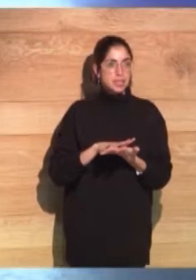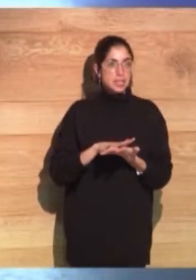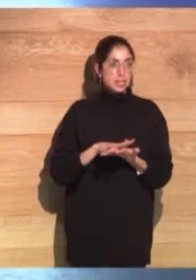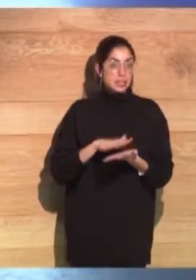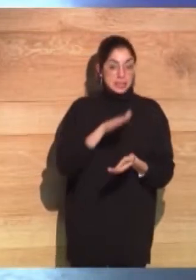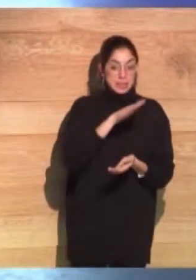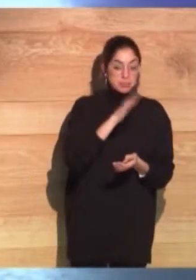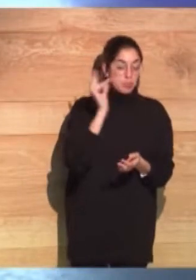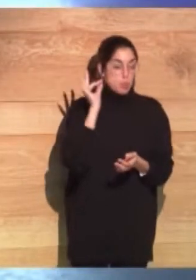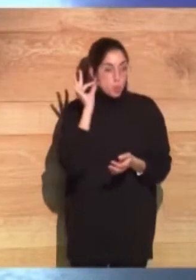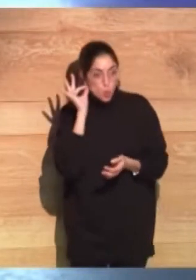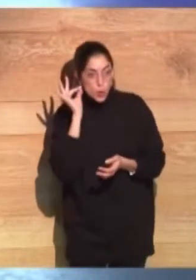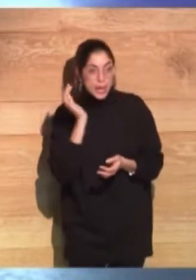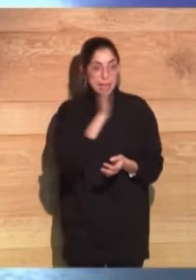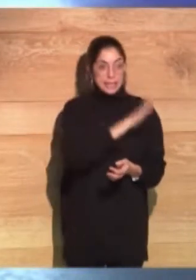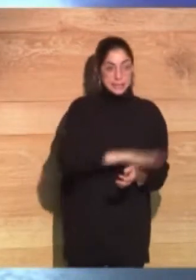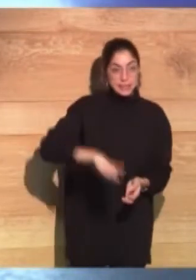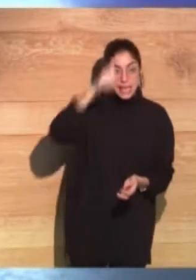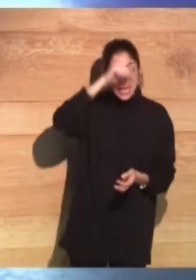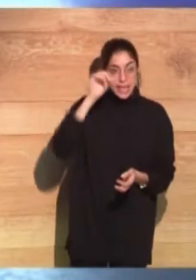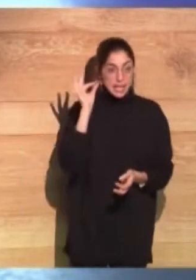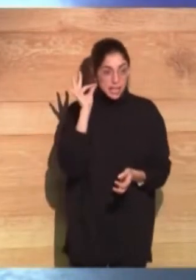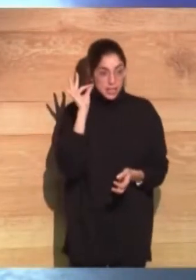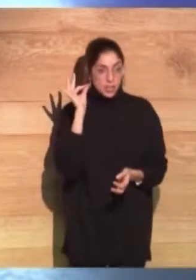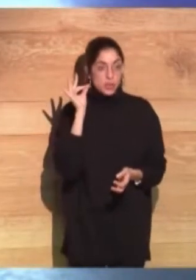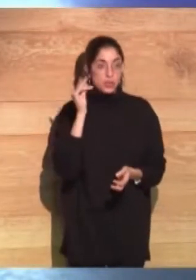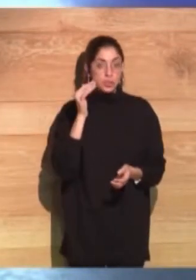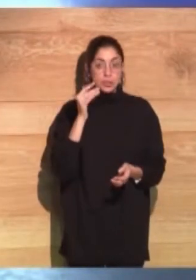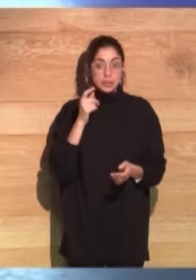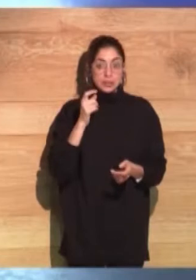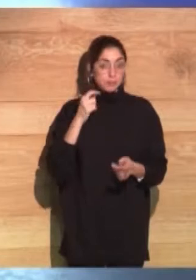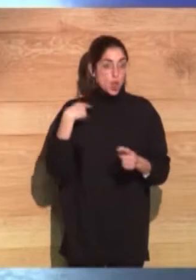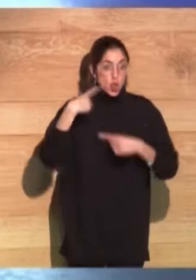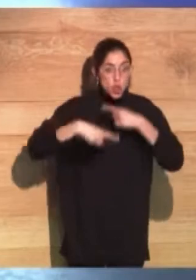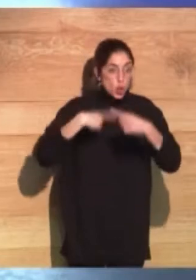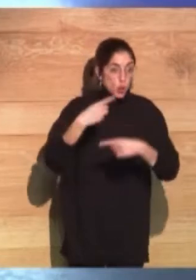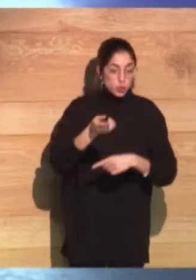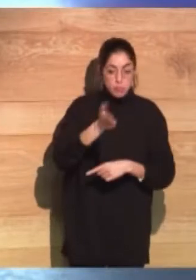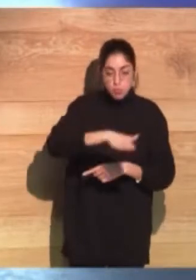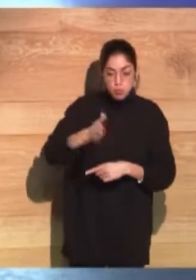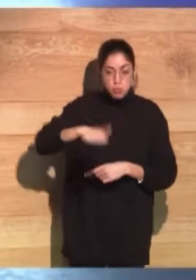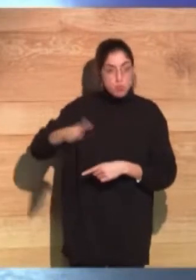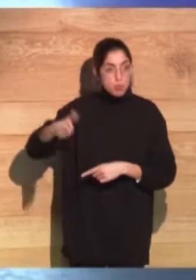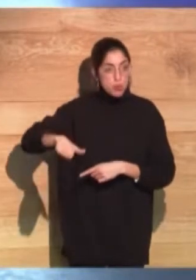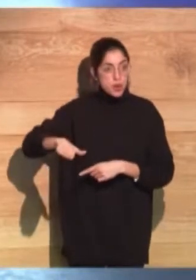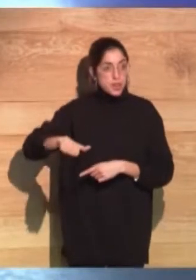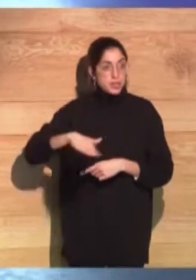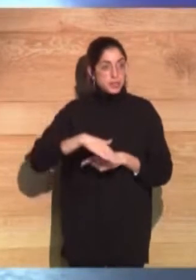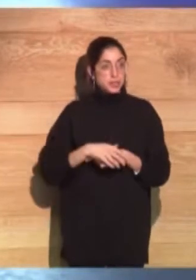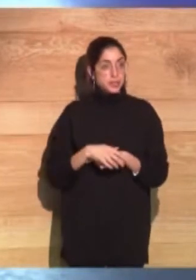y las mujeres y niños que mueren y que están